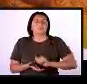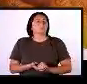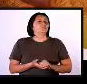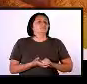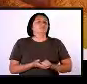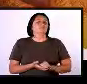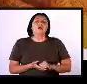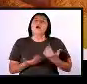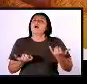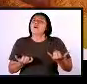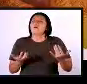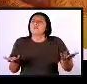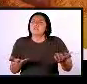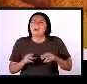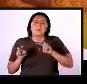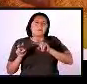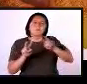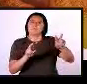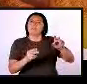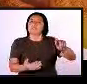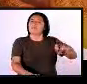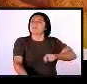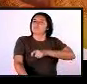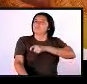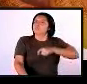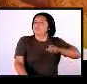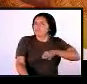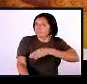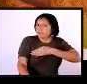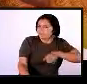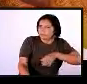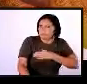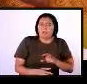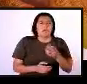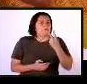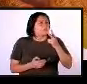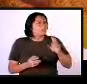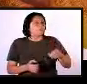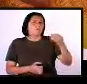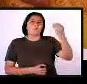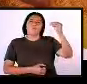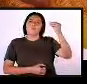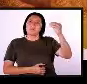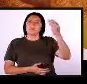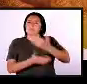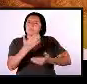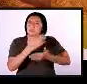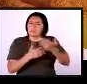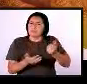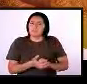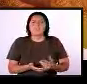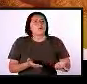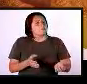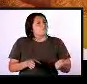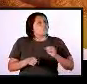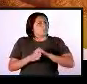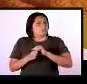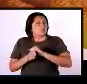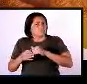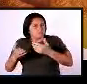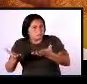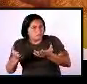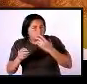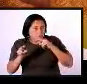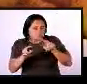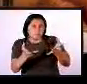amigos, nos vamos esta vez a ver la sinfónica. Así que vamos a ver cómo nuestros jóvenes con discapacidad hacen arte.